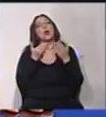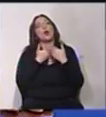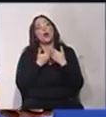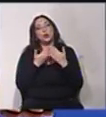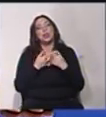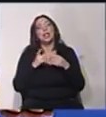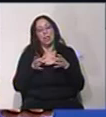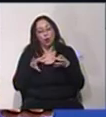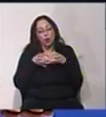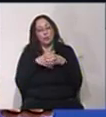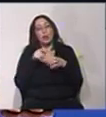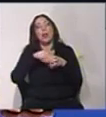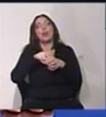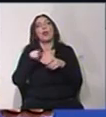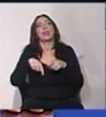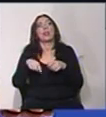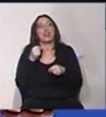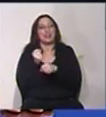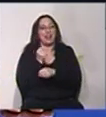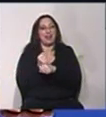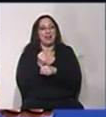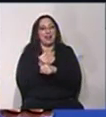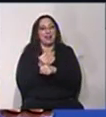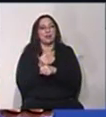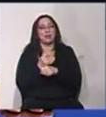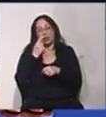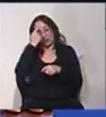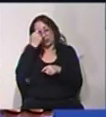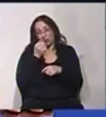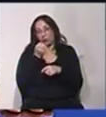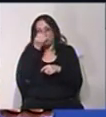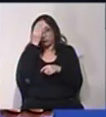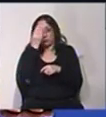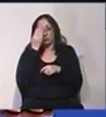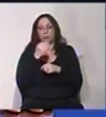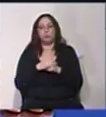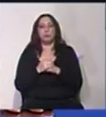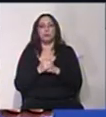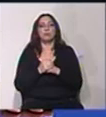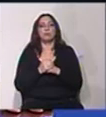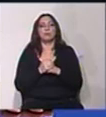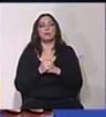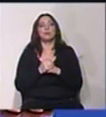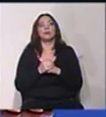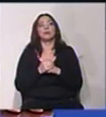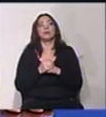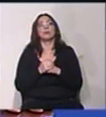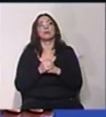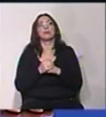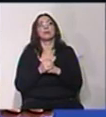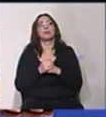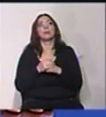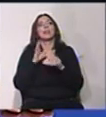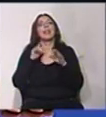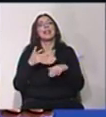y de las comunidades donde trabajamos, porque desde el concepto que los conceptos, valga la redundancia, de